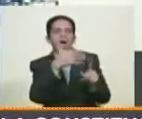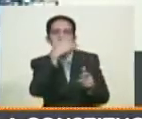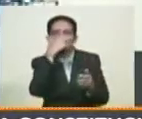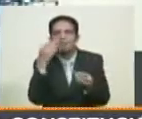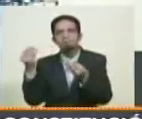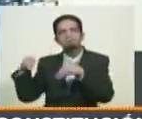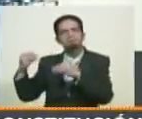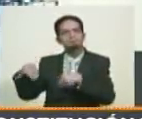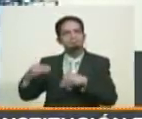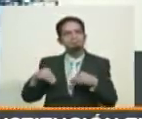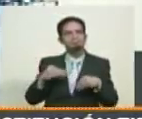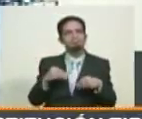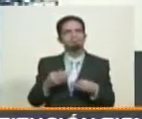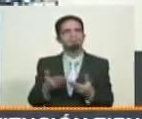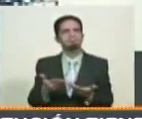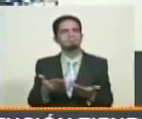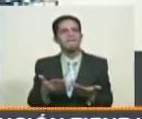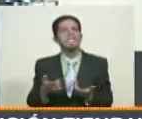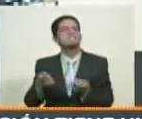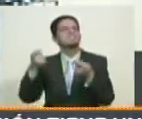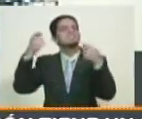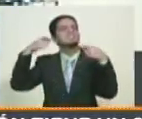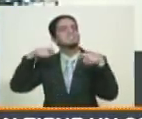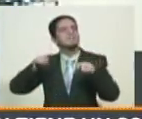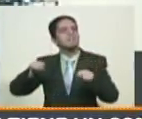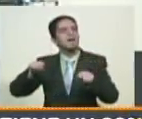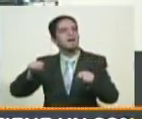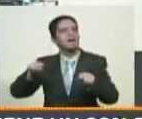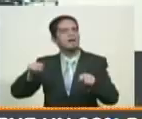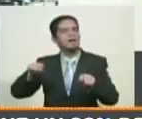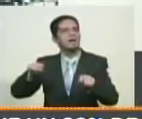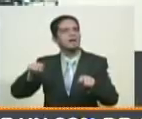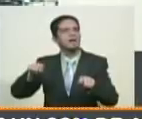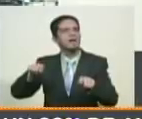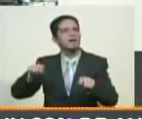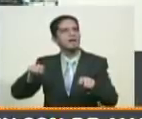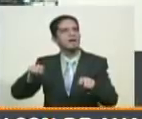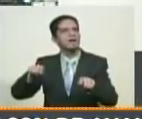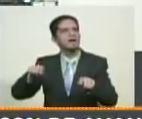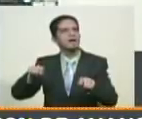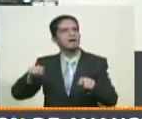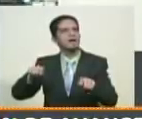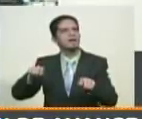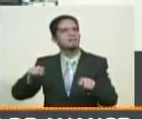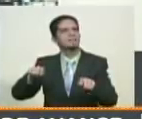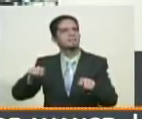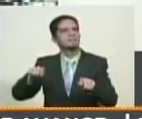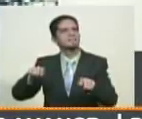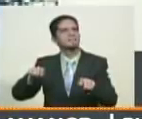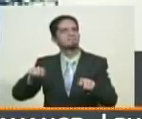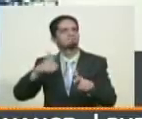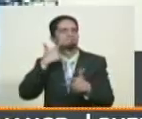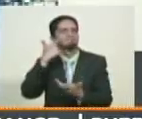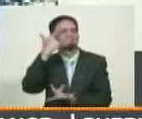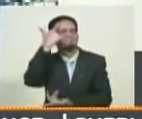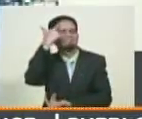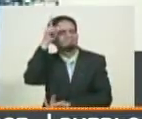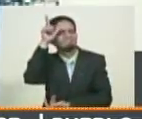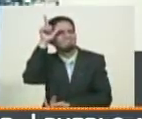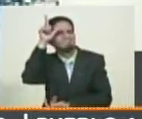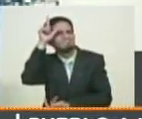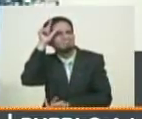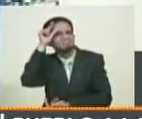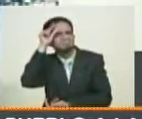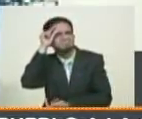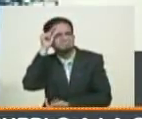contra los delitos comunes, y pretendan, como alguno ve en escasos ya dementes en redes